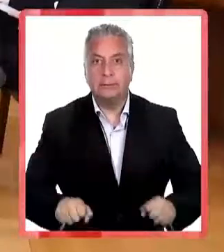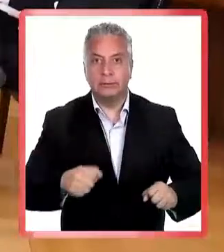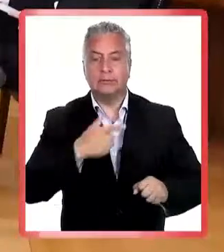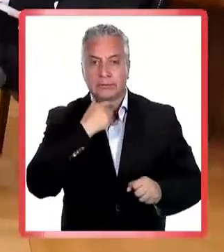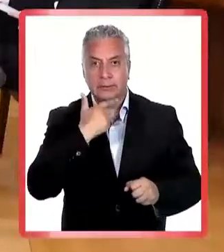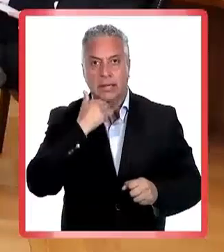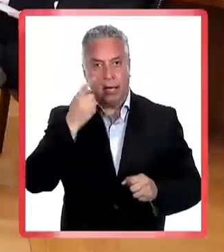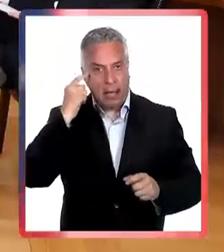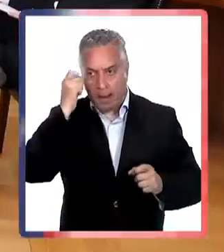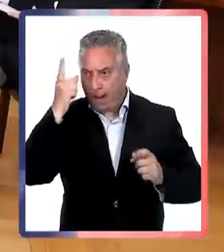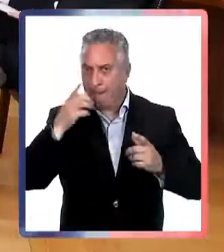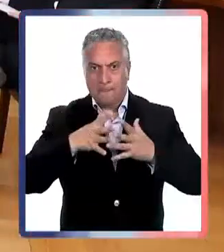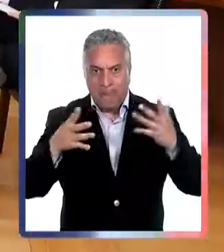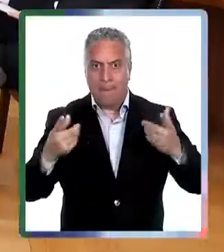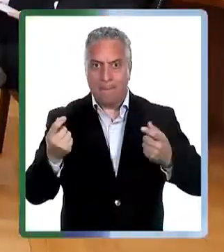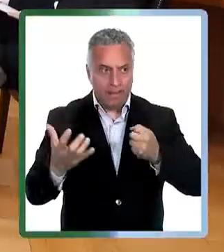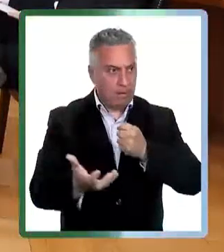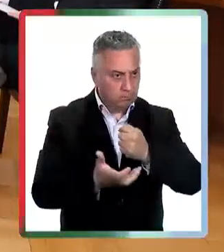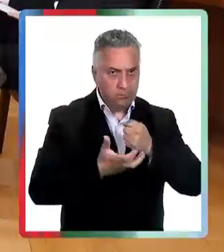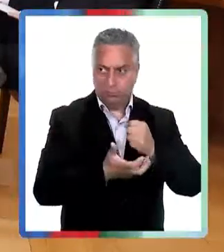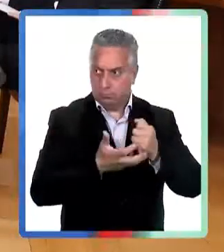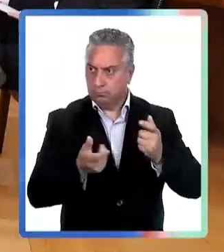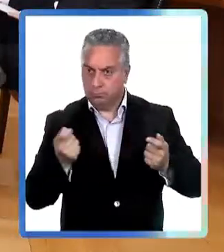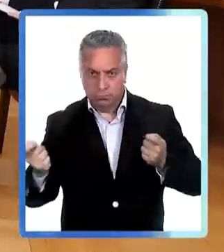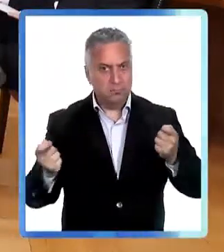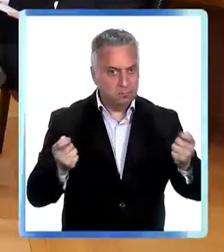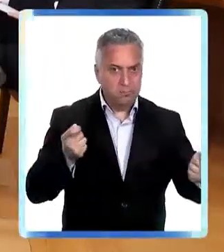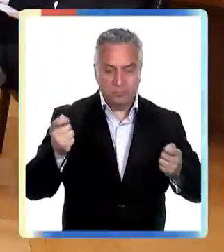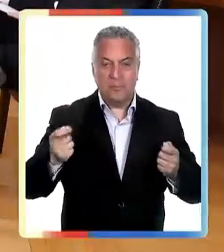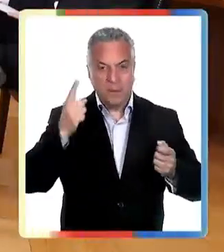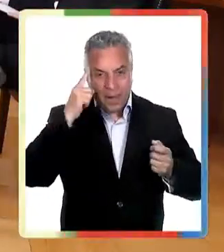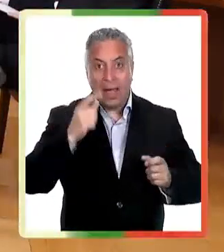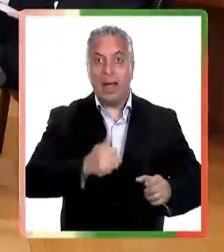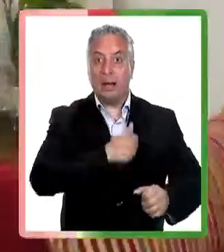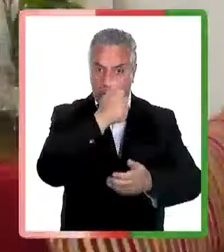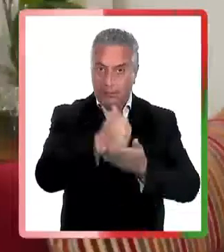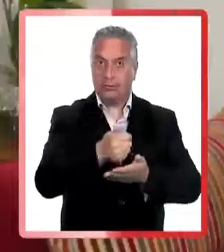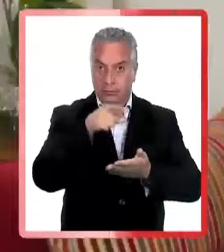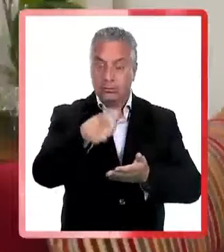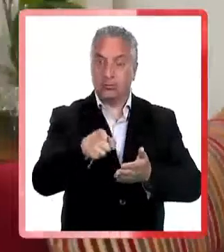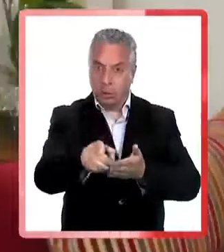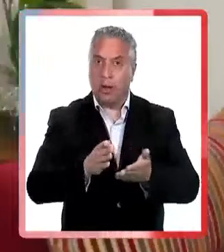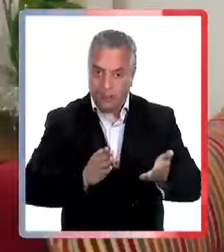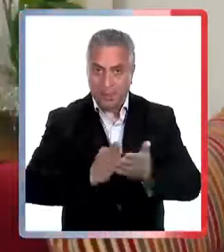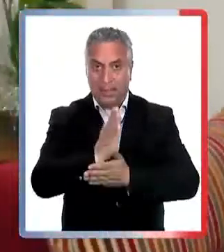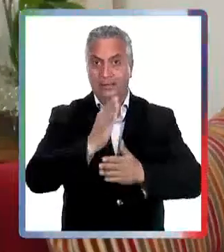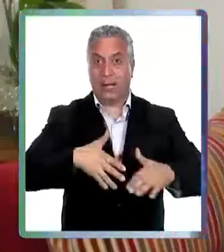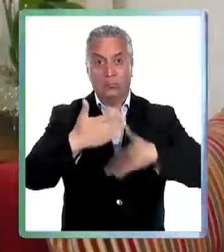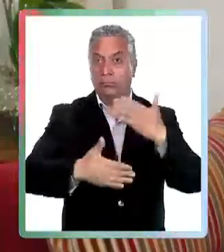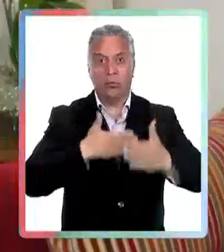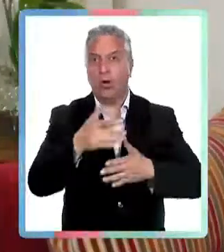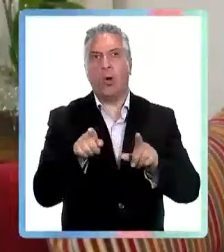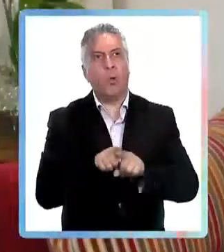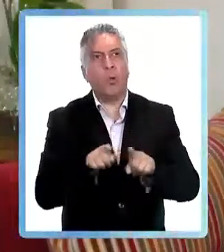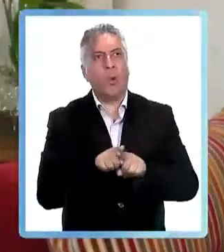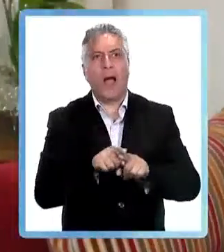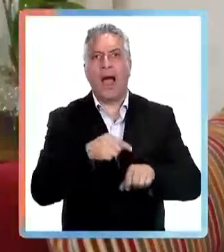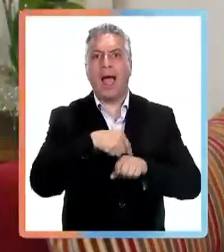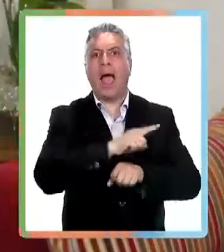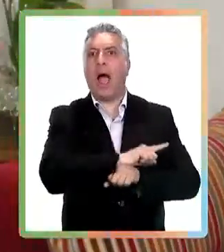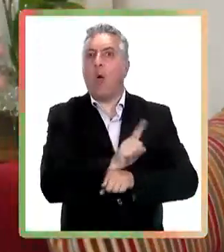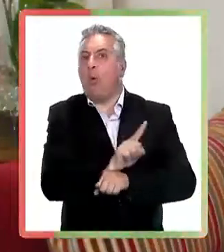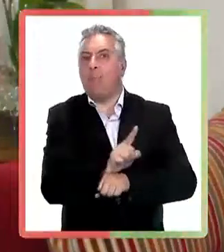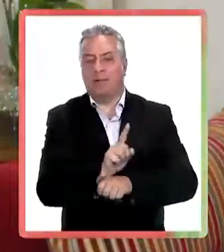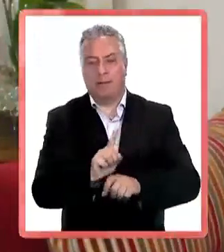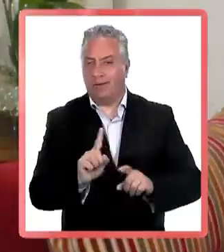quiere instalarse, está teniendo cada vez más recursos para eso, pero decir, instale ese gobernador y empieza a operar, no es una